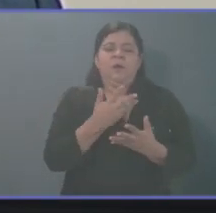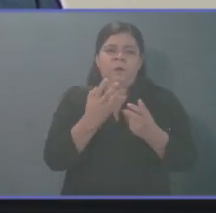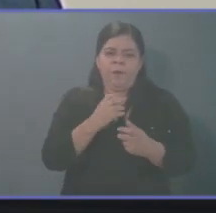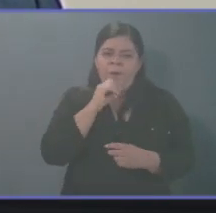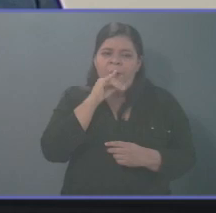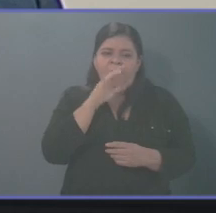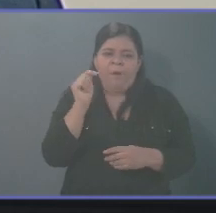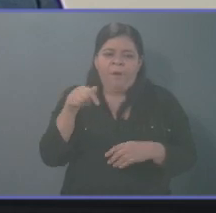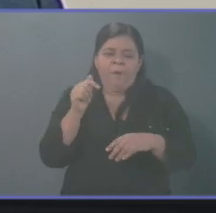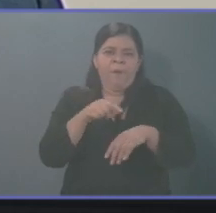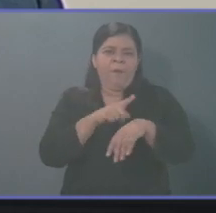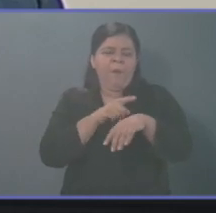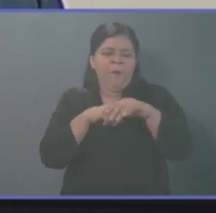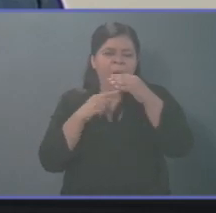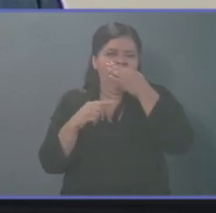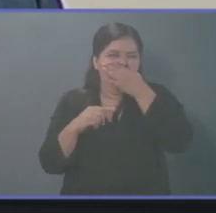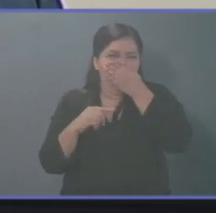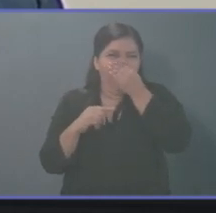planteando